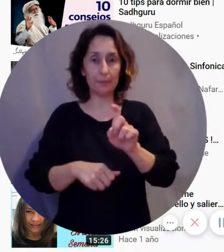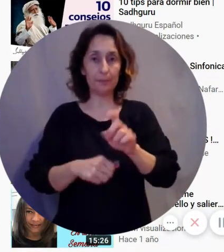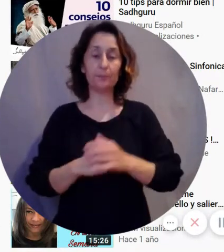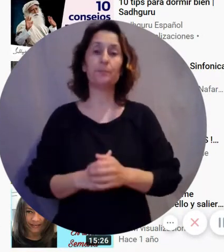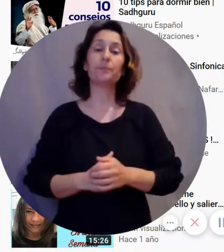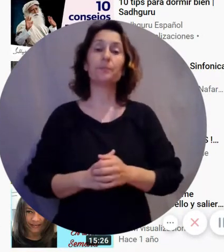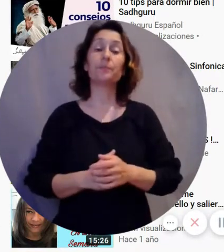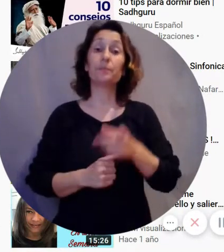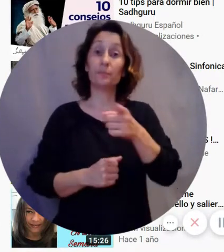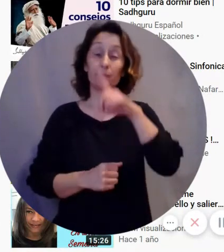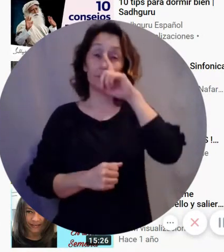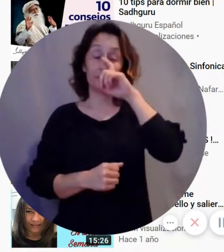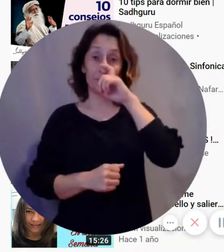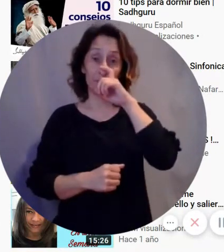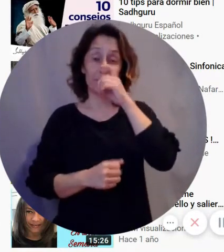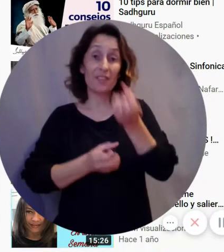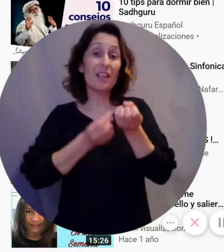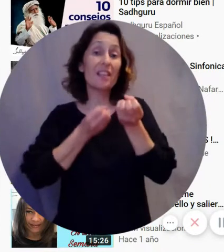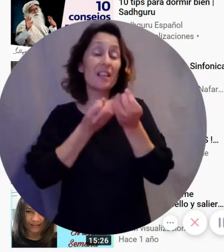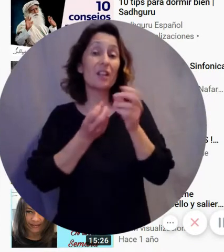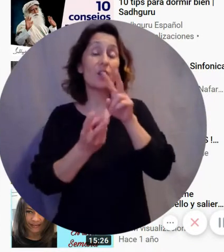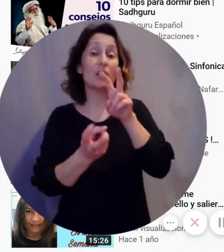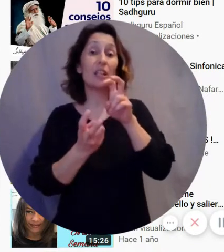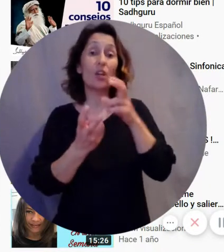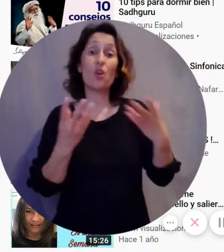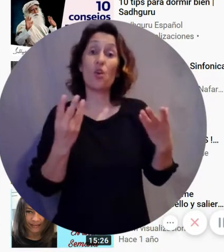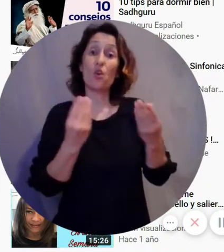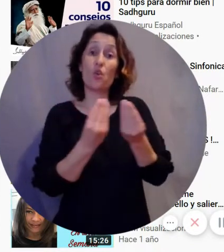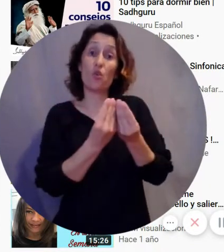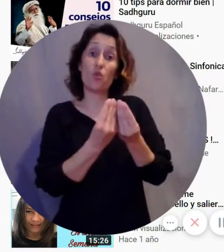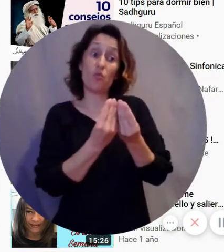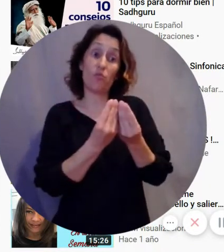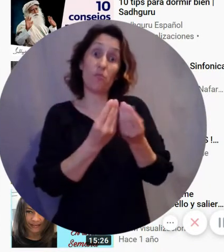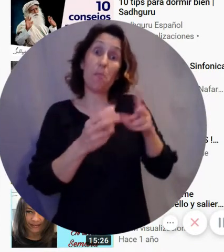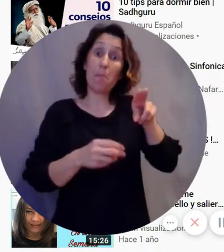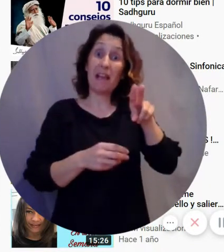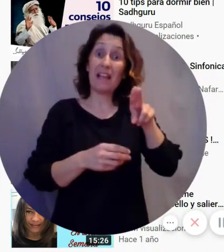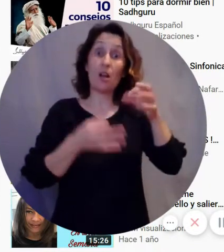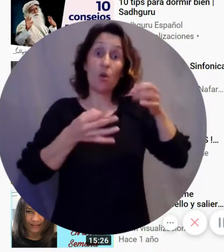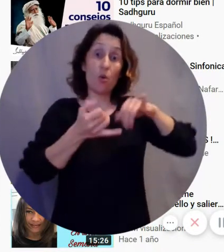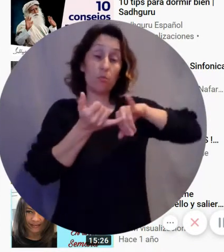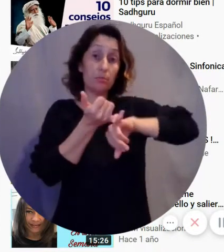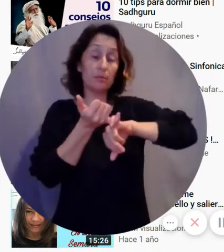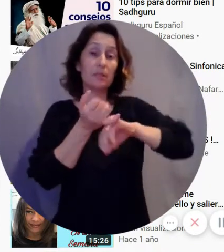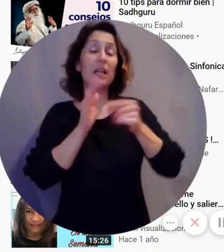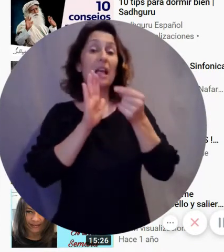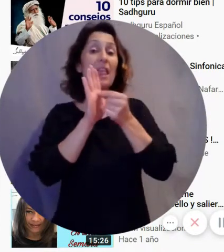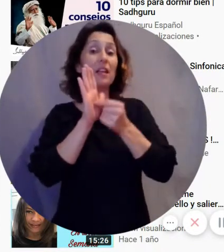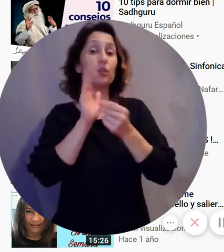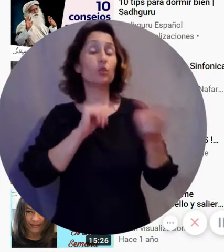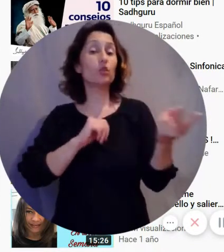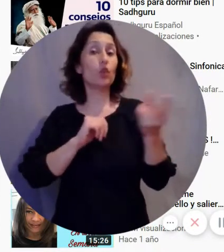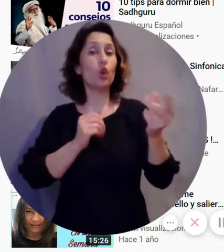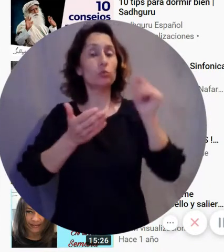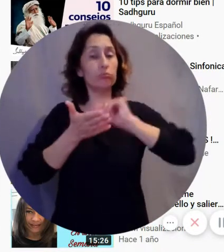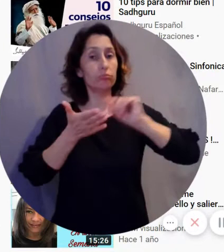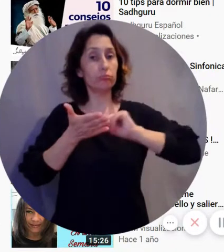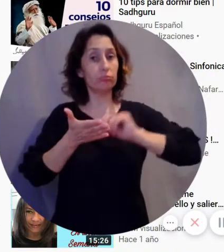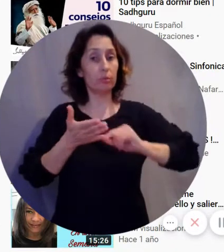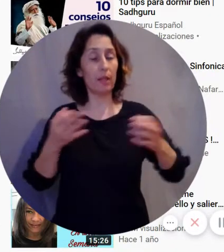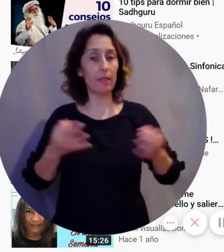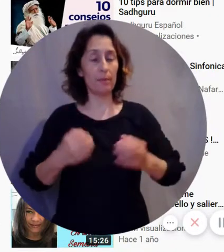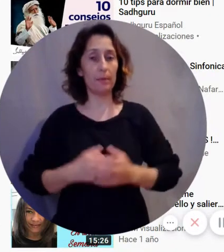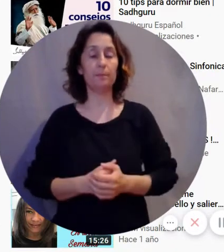para realizar la declaración conjunta con tu cónyuge o pareja estable es necesario complementar los datos de ambos cónyuges. Si elegimos la